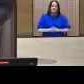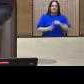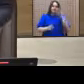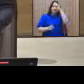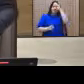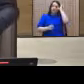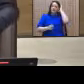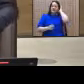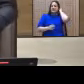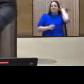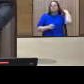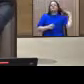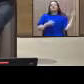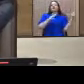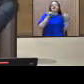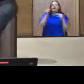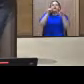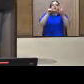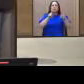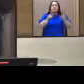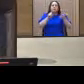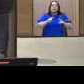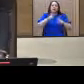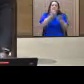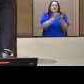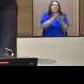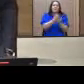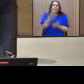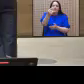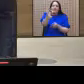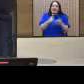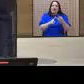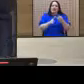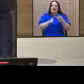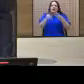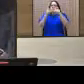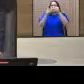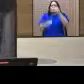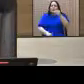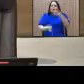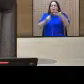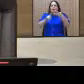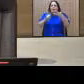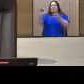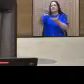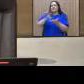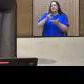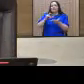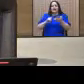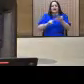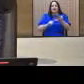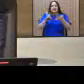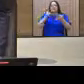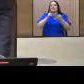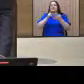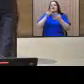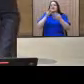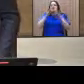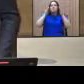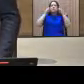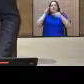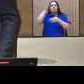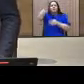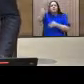Diagnósticos de la economía, diagnósticos de los números, de los ingresos, de las proyecciones, de para dónde va el país, de cómo lo ven